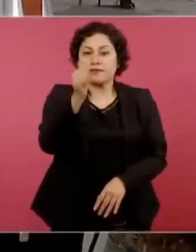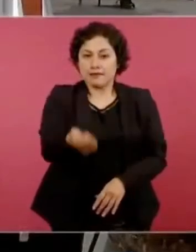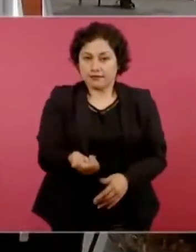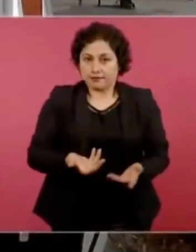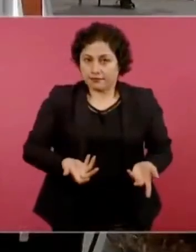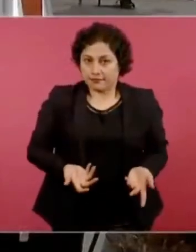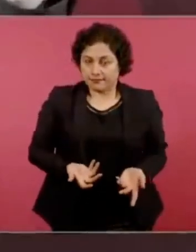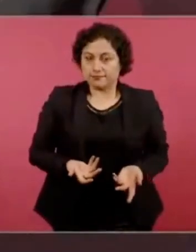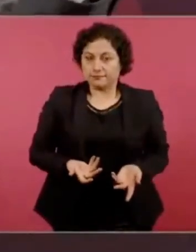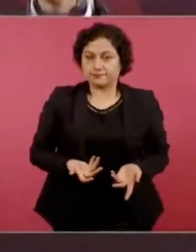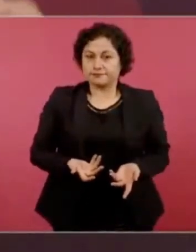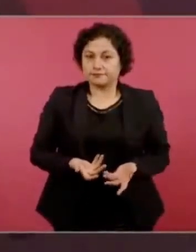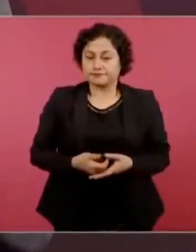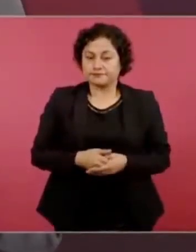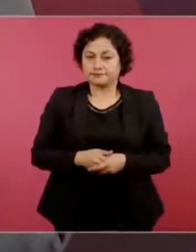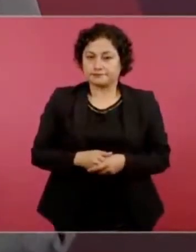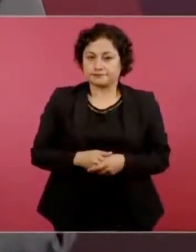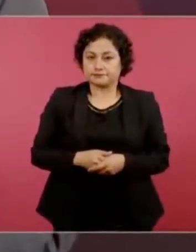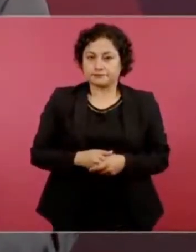al